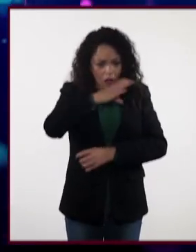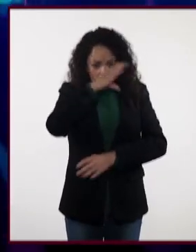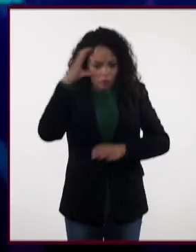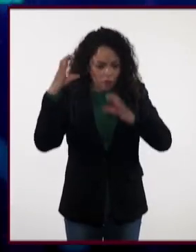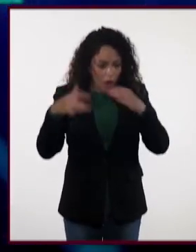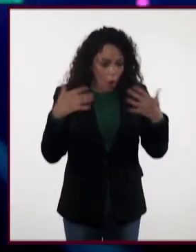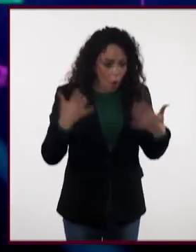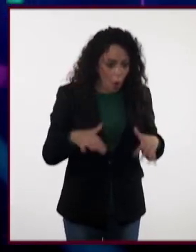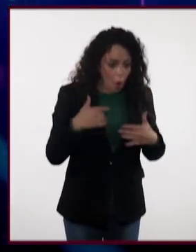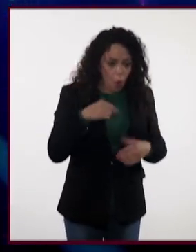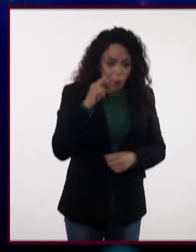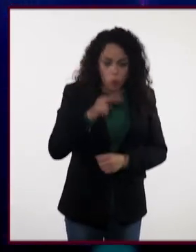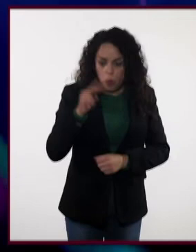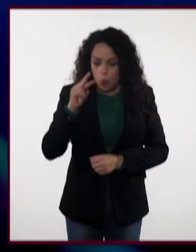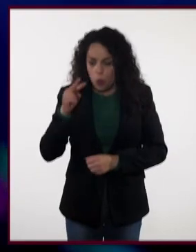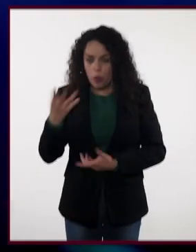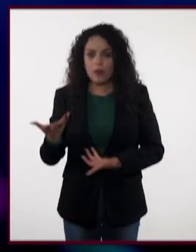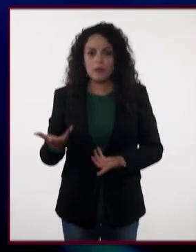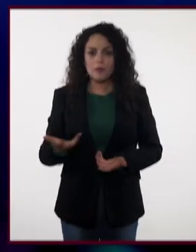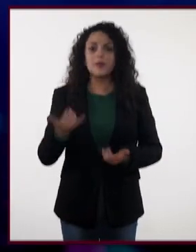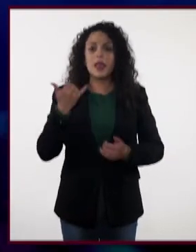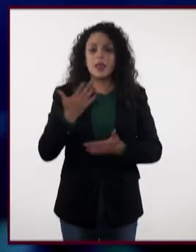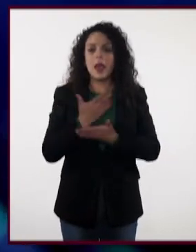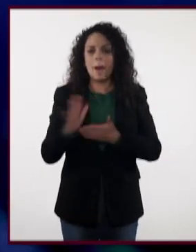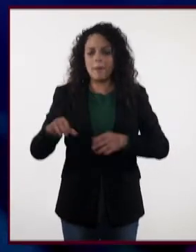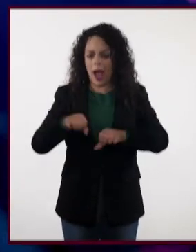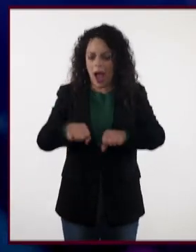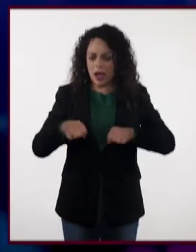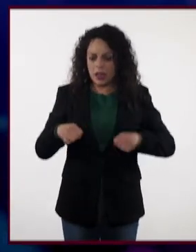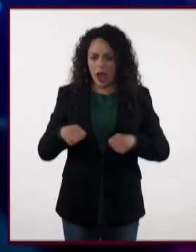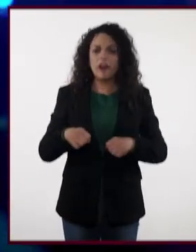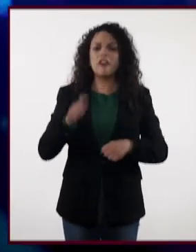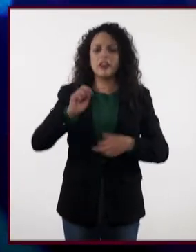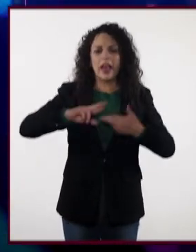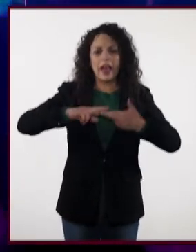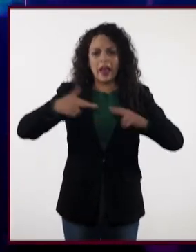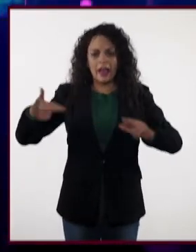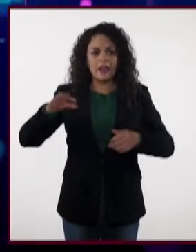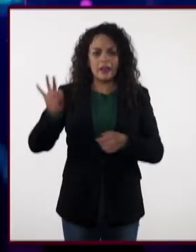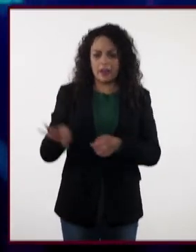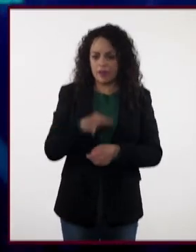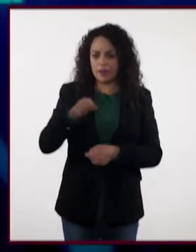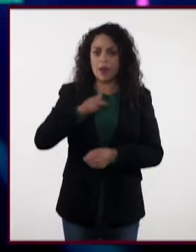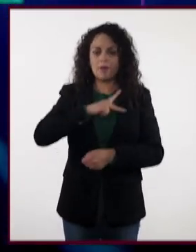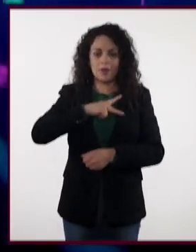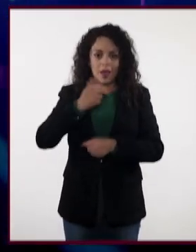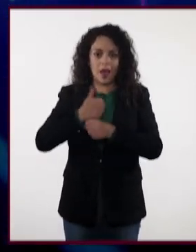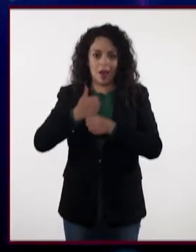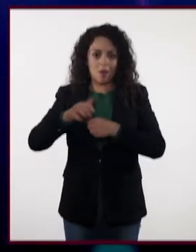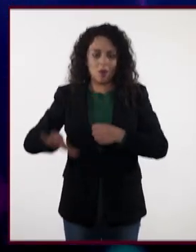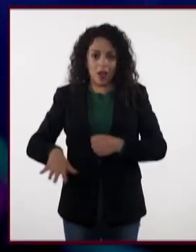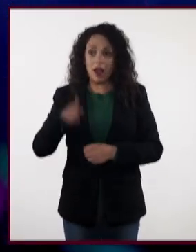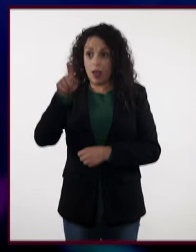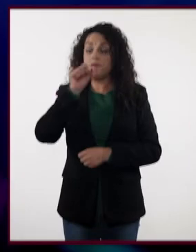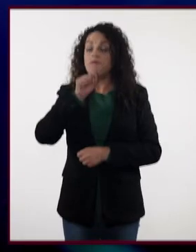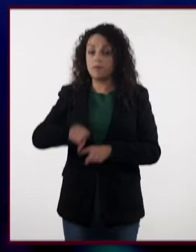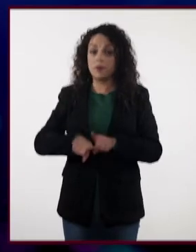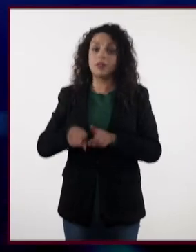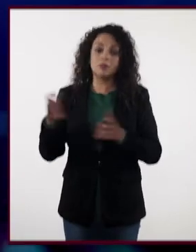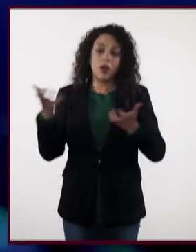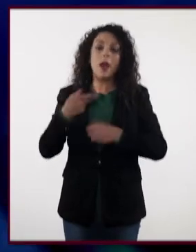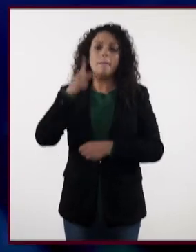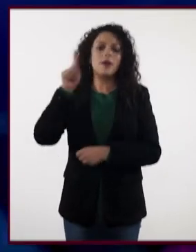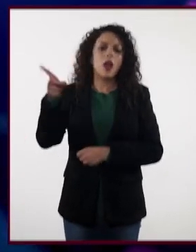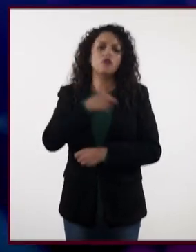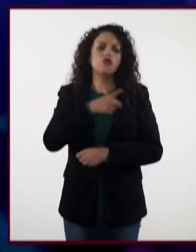tiempo me encuentro también con cajones de hilos y de bordados de mi abuela, porque ella también era bordadora, solamente que lo hacía en la intimidad,